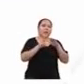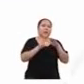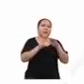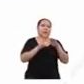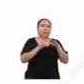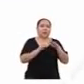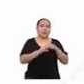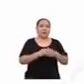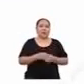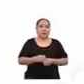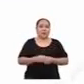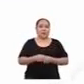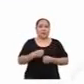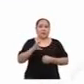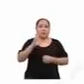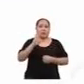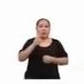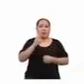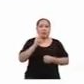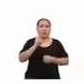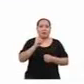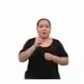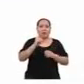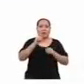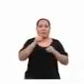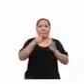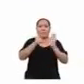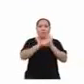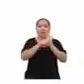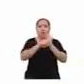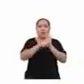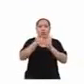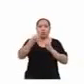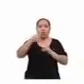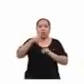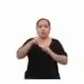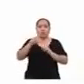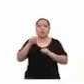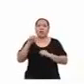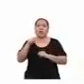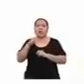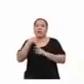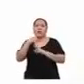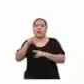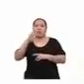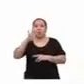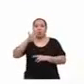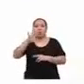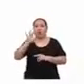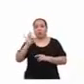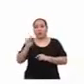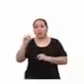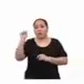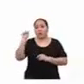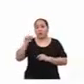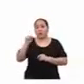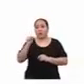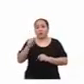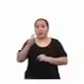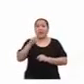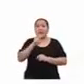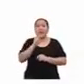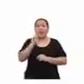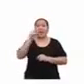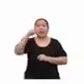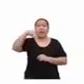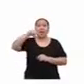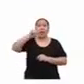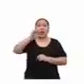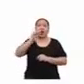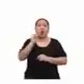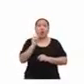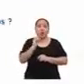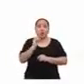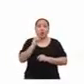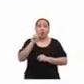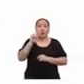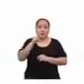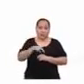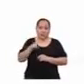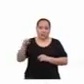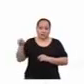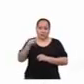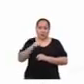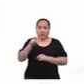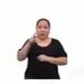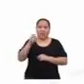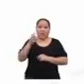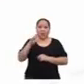60 menos 12, obtenemos 48. Y ese es el rango de la variable. Ahora determinaremos